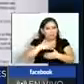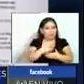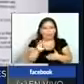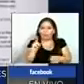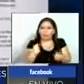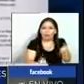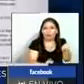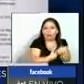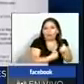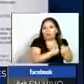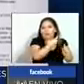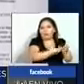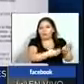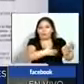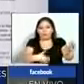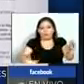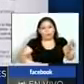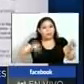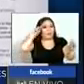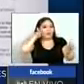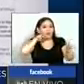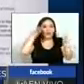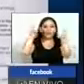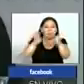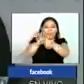En la pandemia De el COVID-19